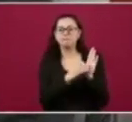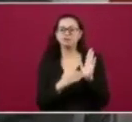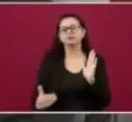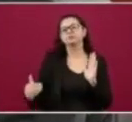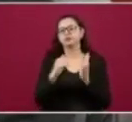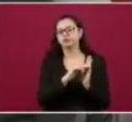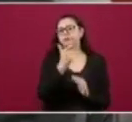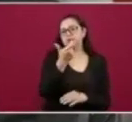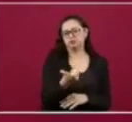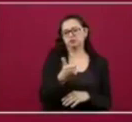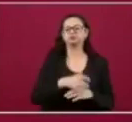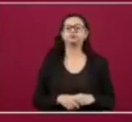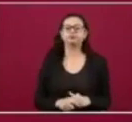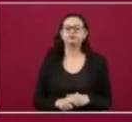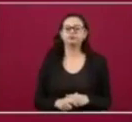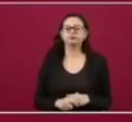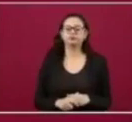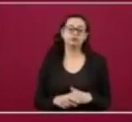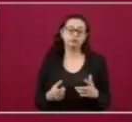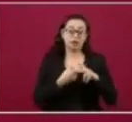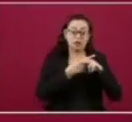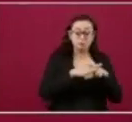65,000 millones de pesos, lo que se estimó en